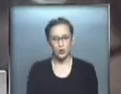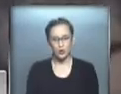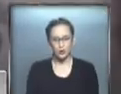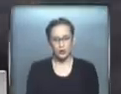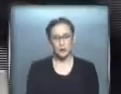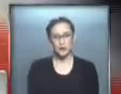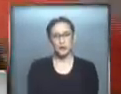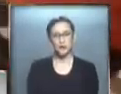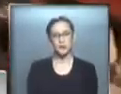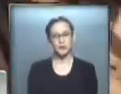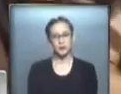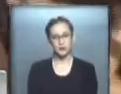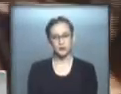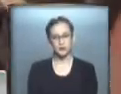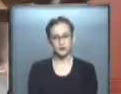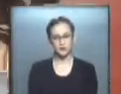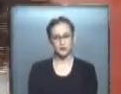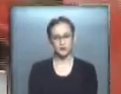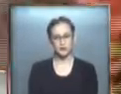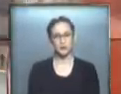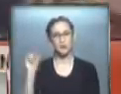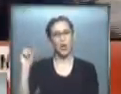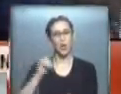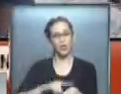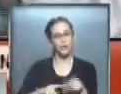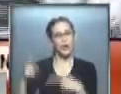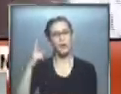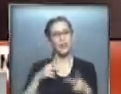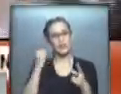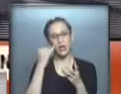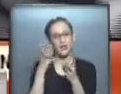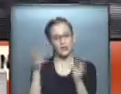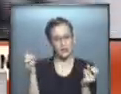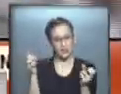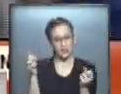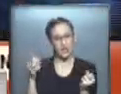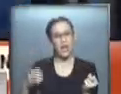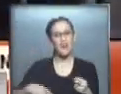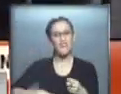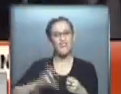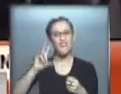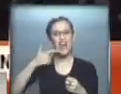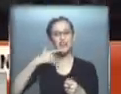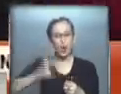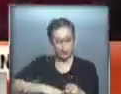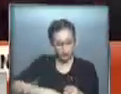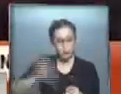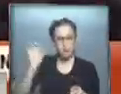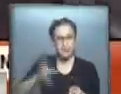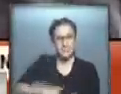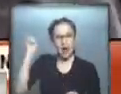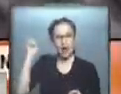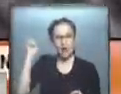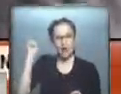algunos minutos salió de una operación de elegir por el vaso la